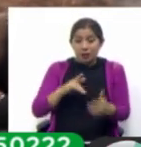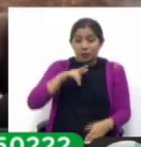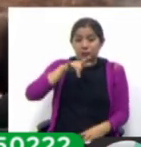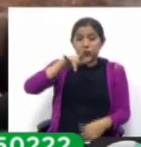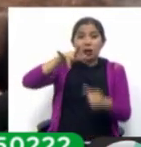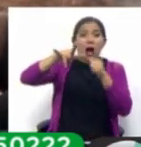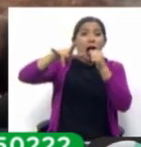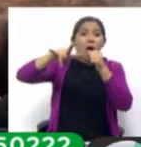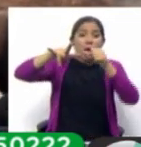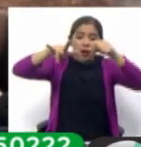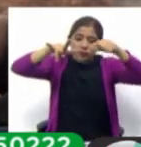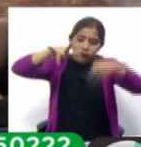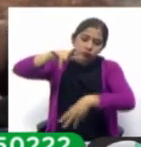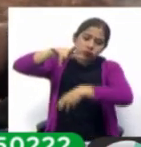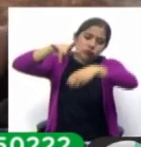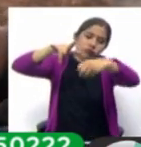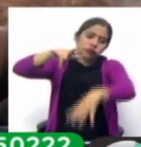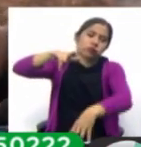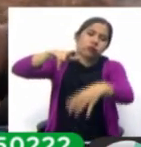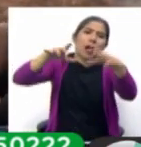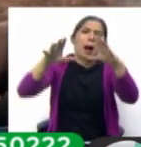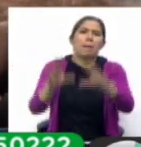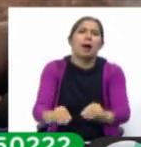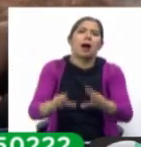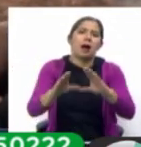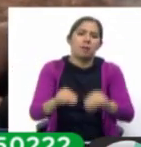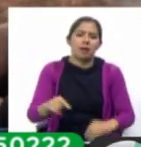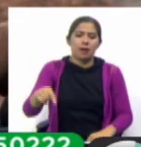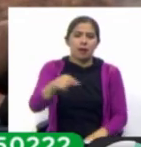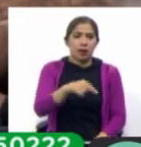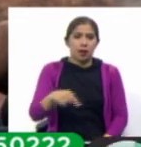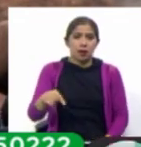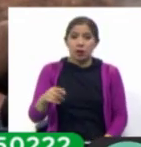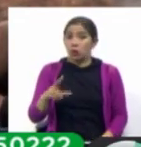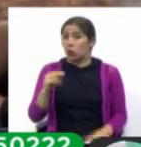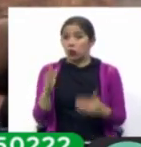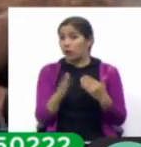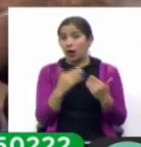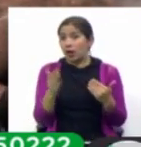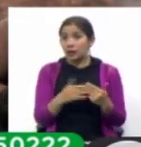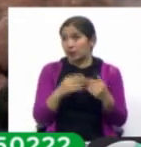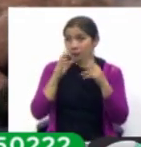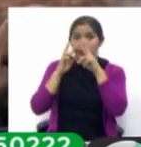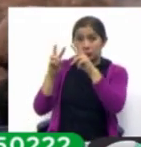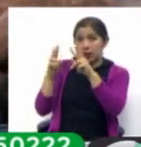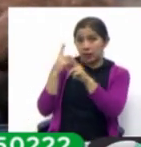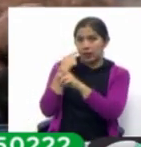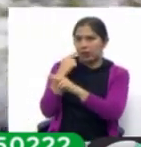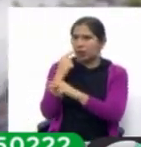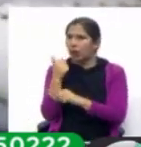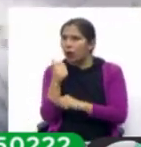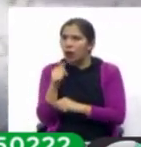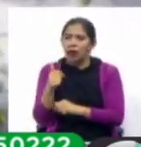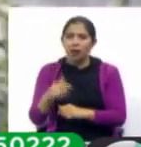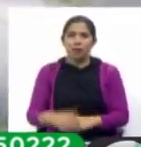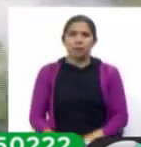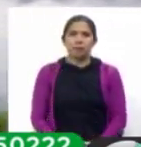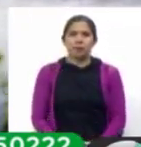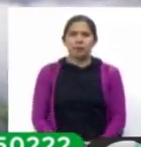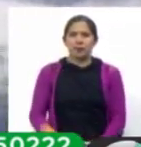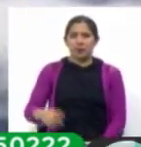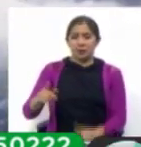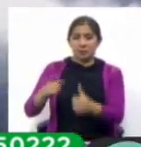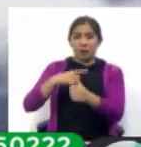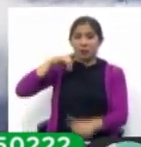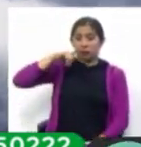del agua sobre los incendios aquí en la serranía. No es muy fácil, como ustedes han podido ver. La primer descarga